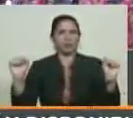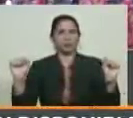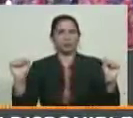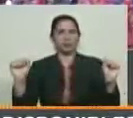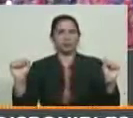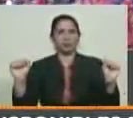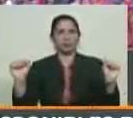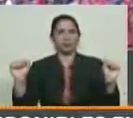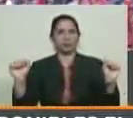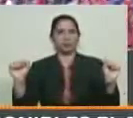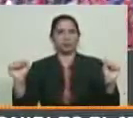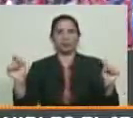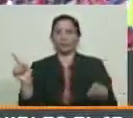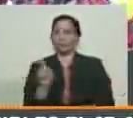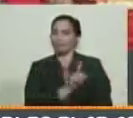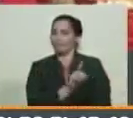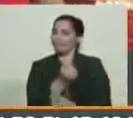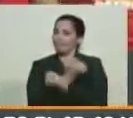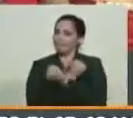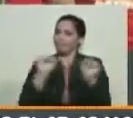No lo vamos a permitir.